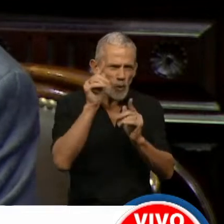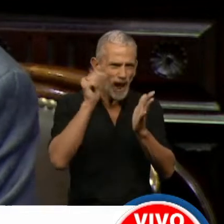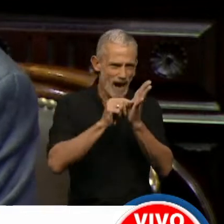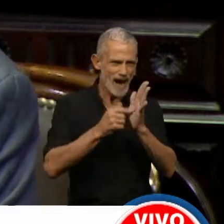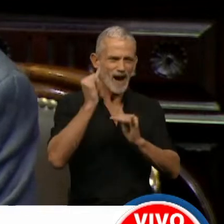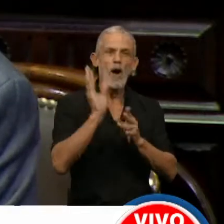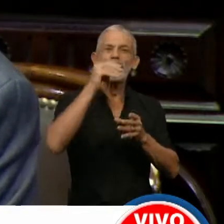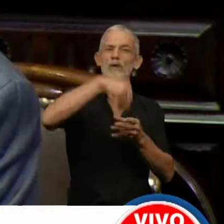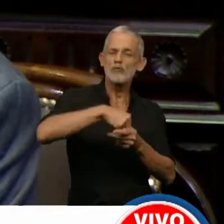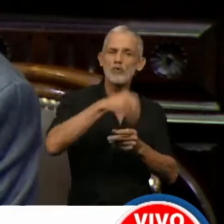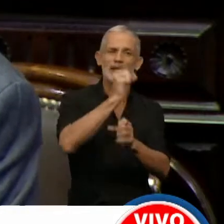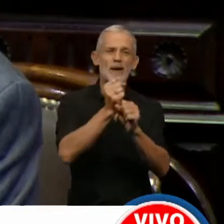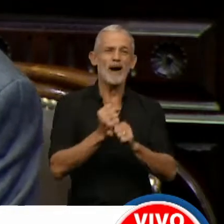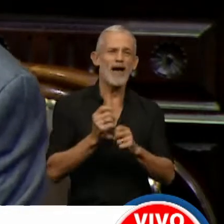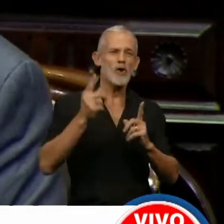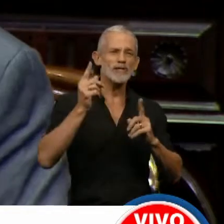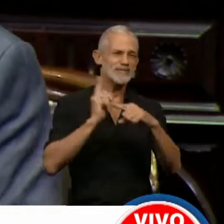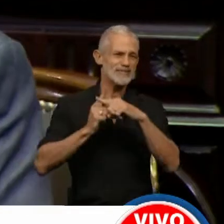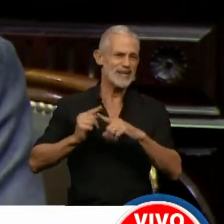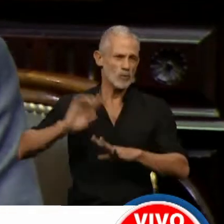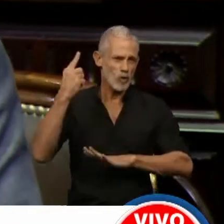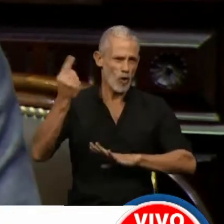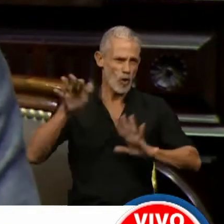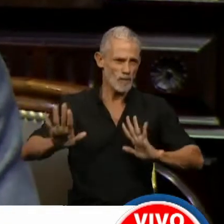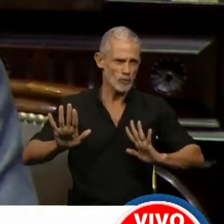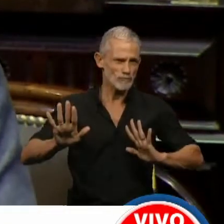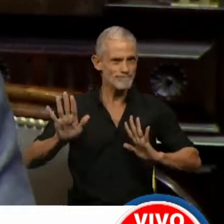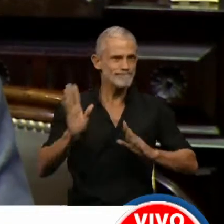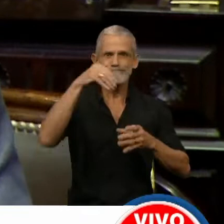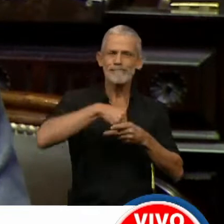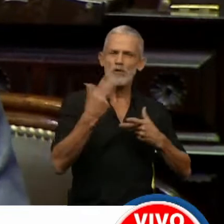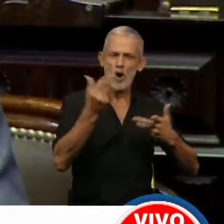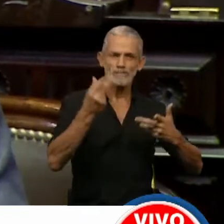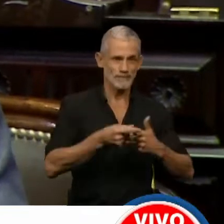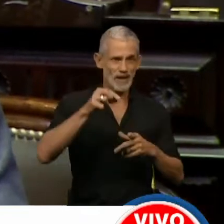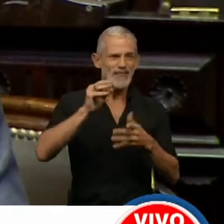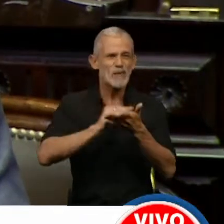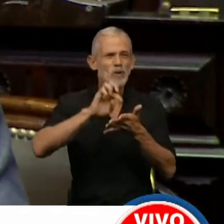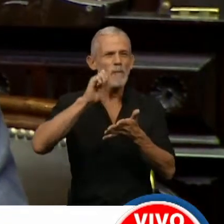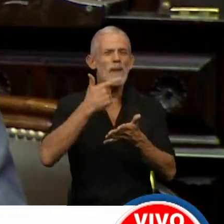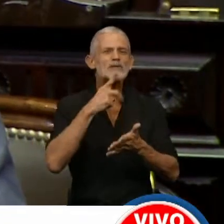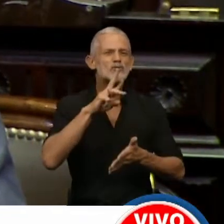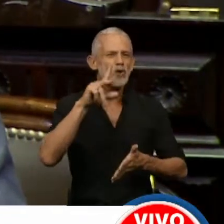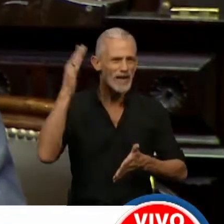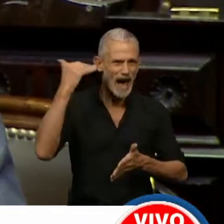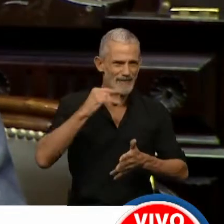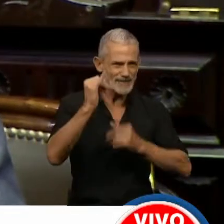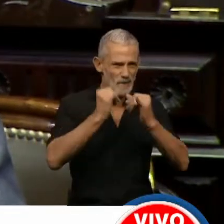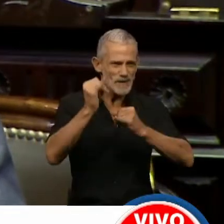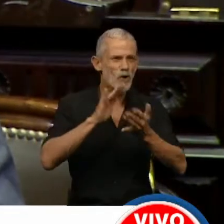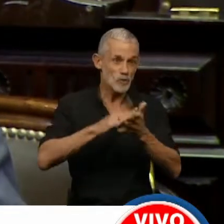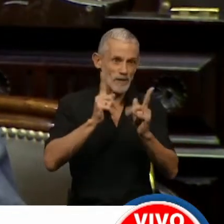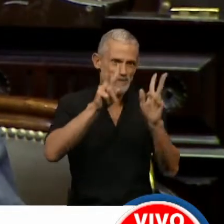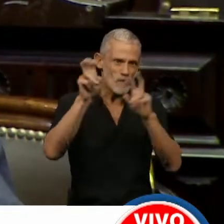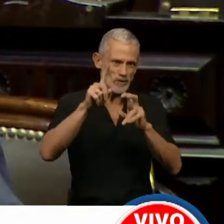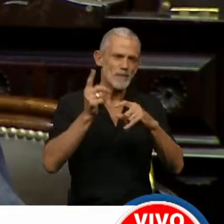es la inclusión de los trabajadores autónomos, que algo hizo referencia el diputado Pastori con mucha propiedad más temprano.